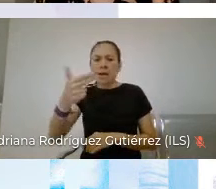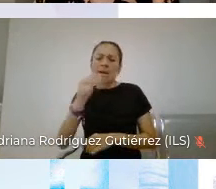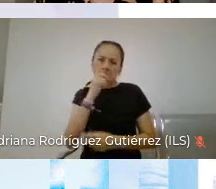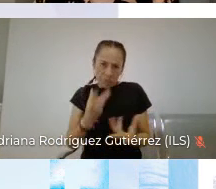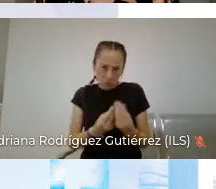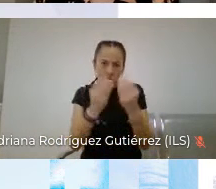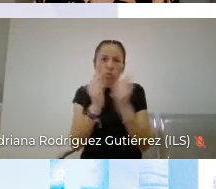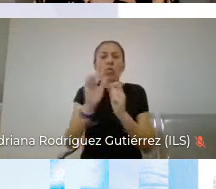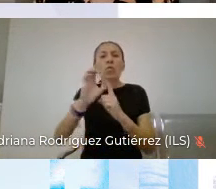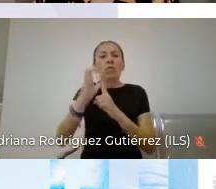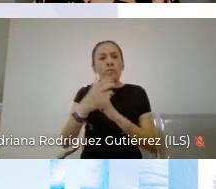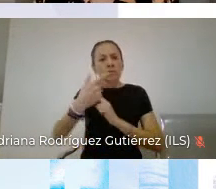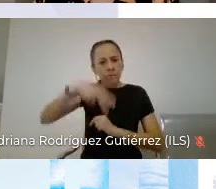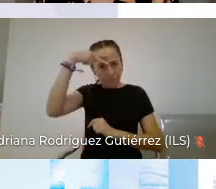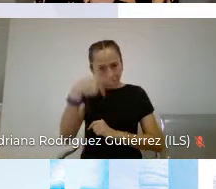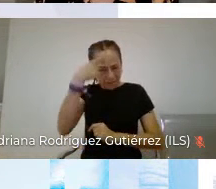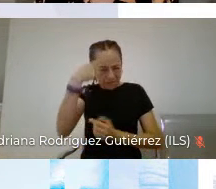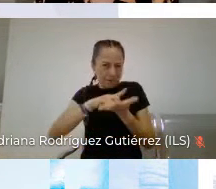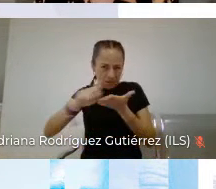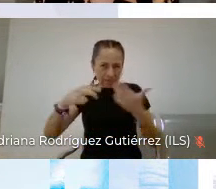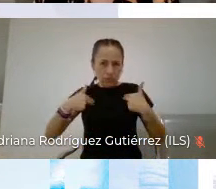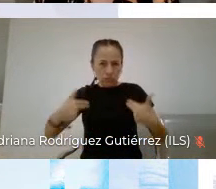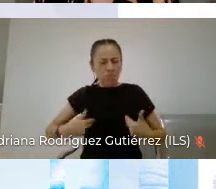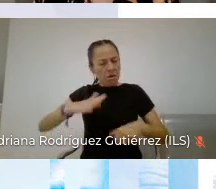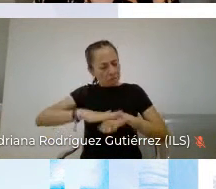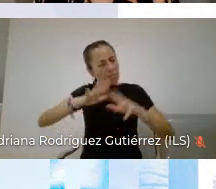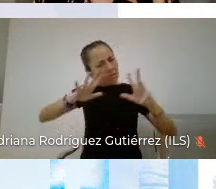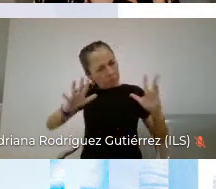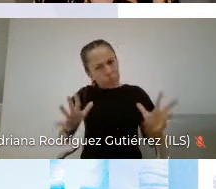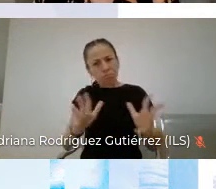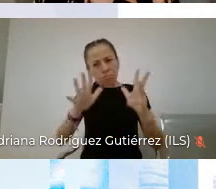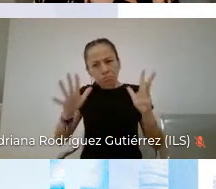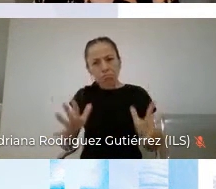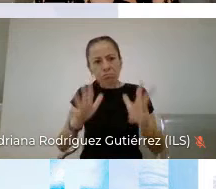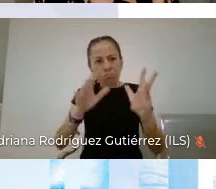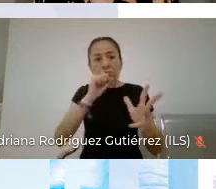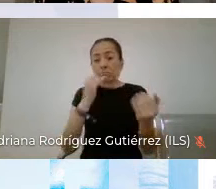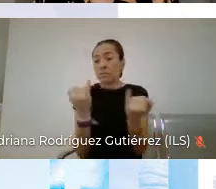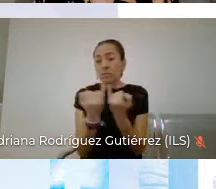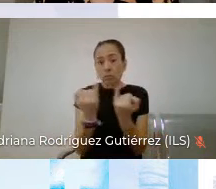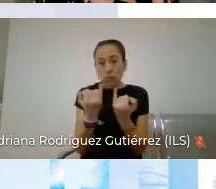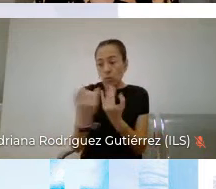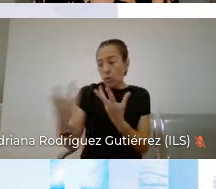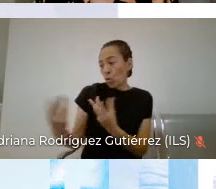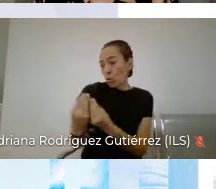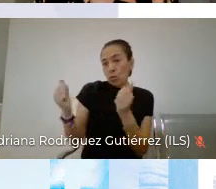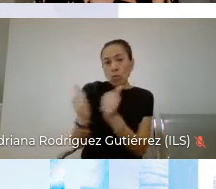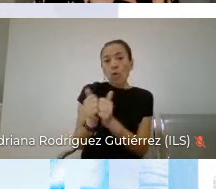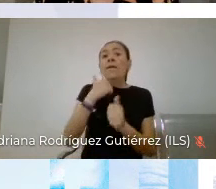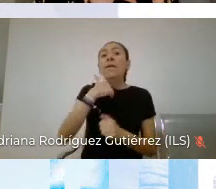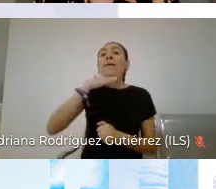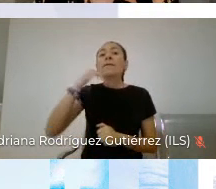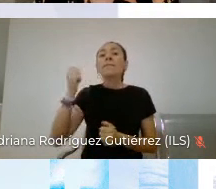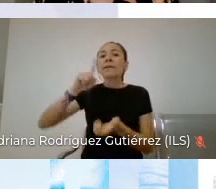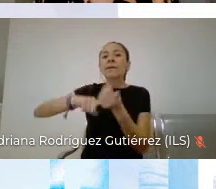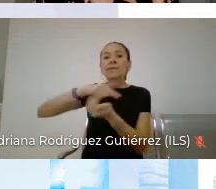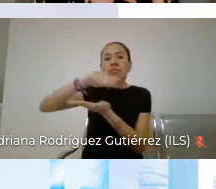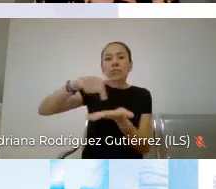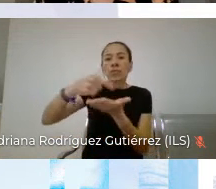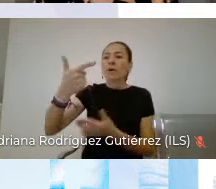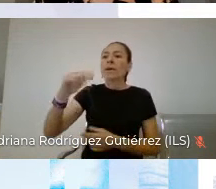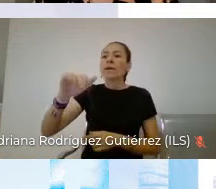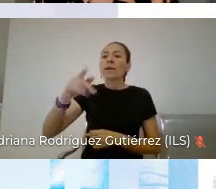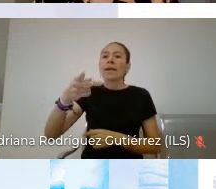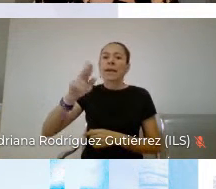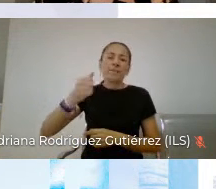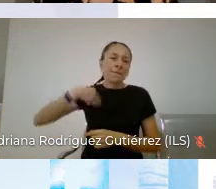de Defensa y Promoción de los Derechos Humanos y con la representación de Alemania ante las Naciones Unidas en Ginebra. Tiene maestría de la